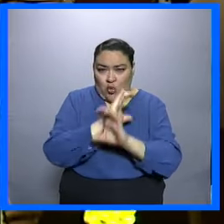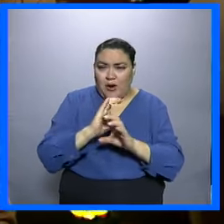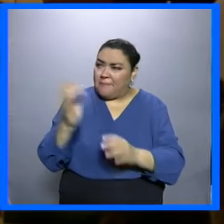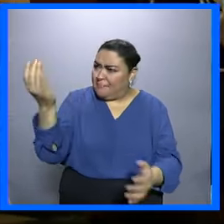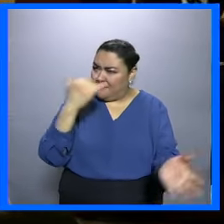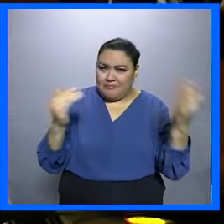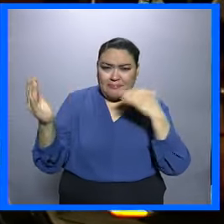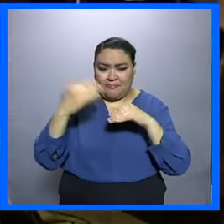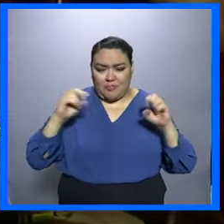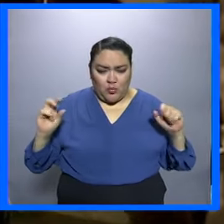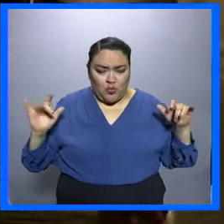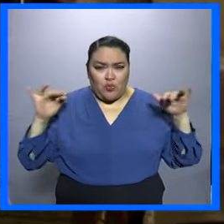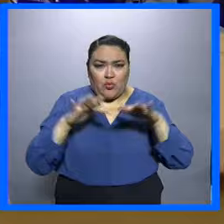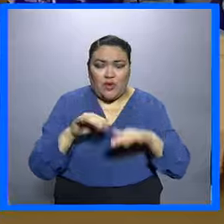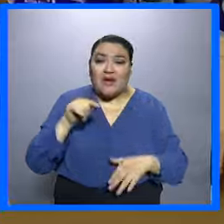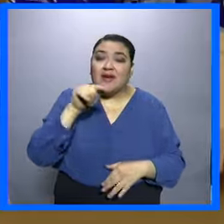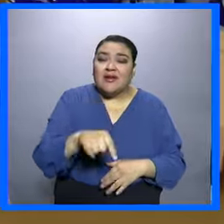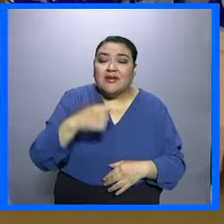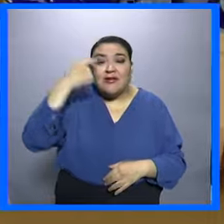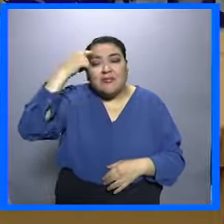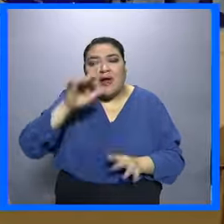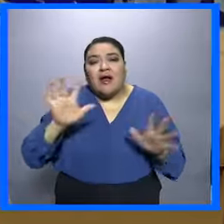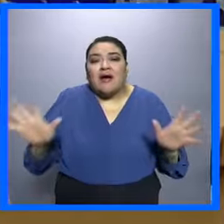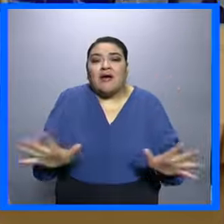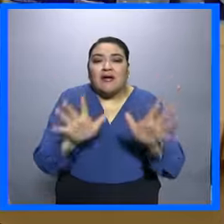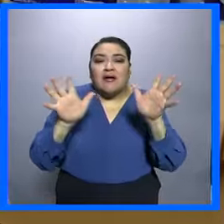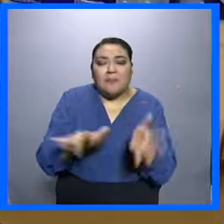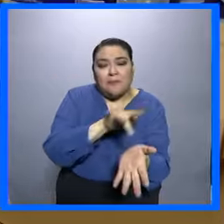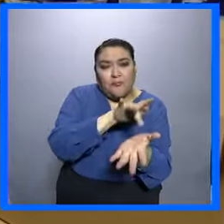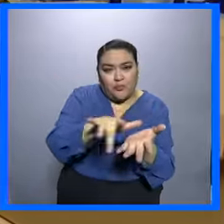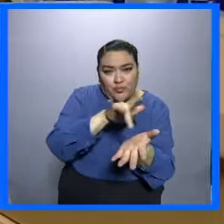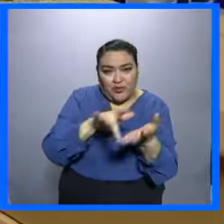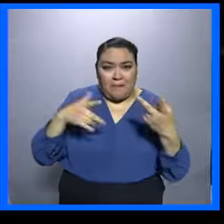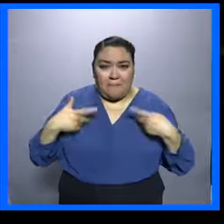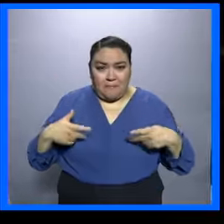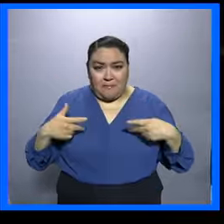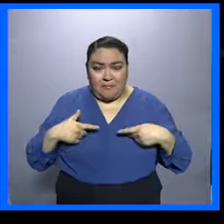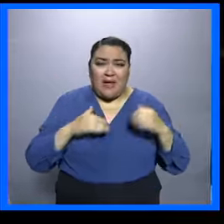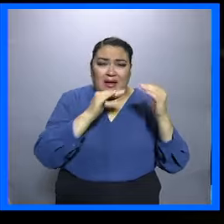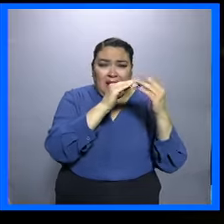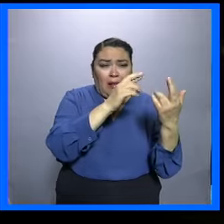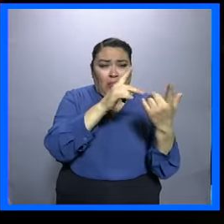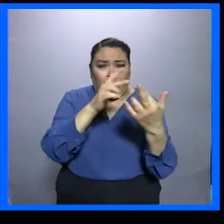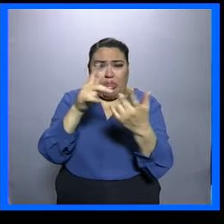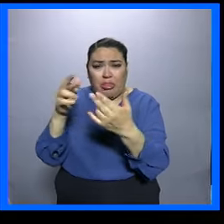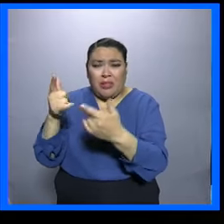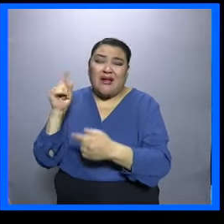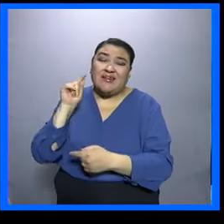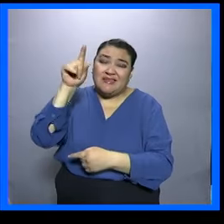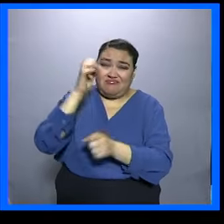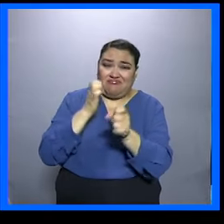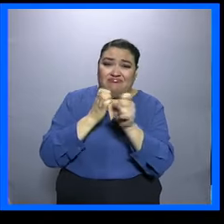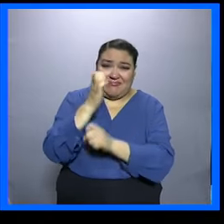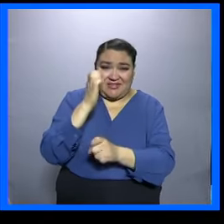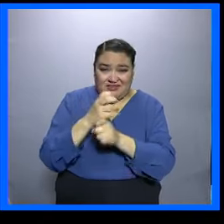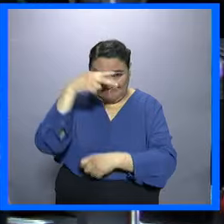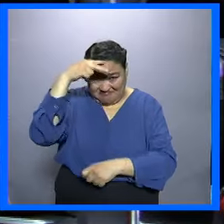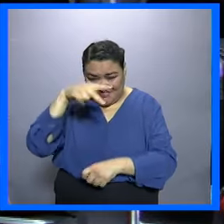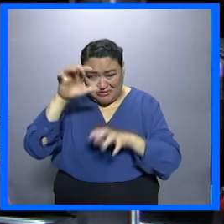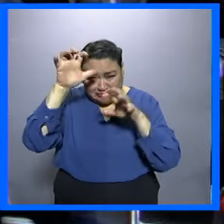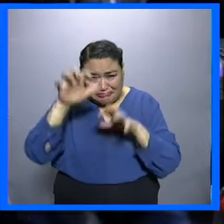su música y su talento para incentivar el apoyo a miles de damnificados que dejaron las fuertes lluvias en 5 estados de la